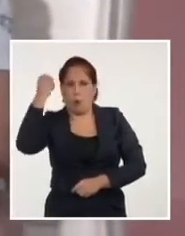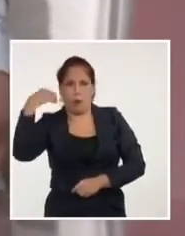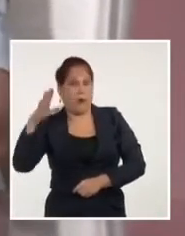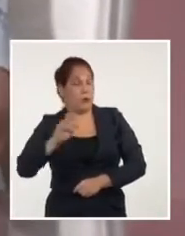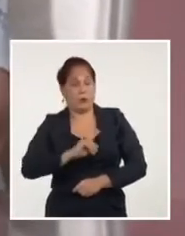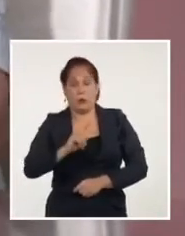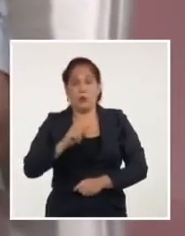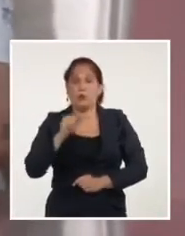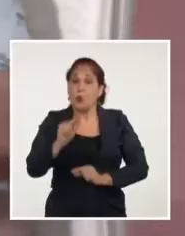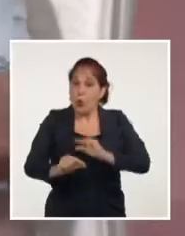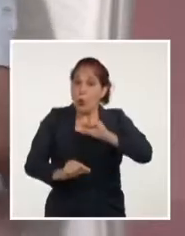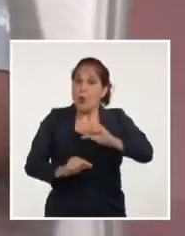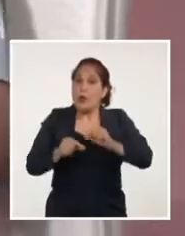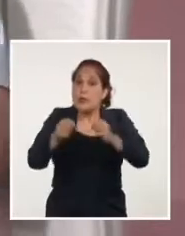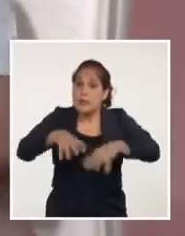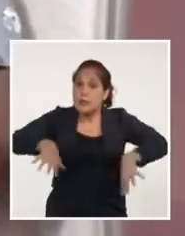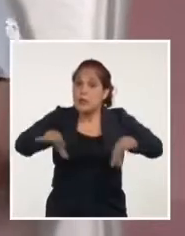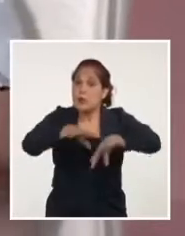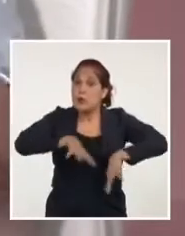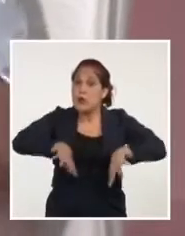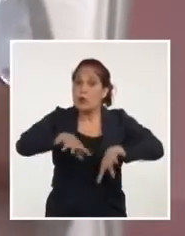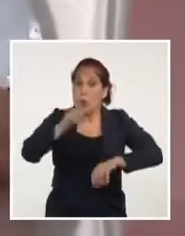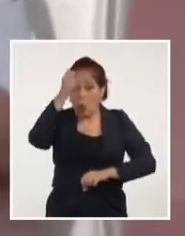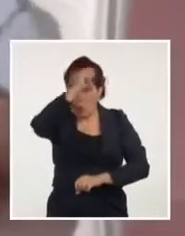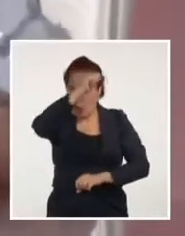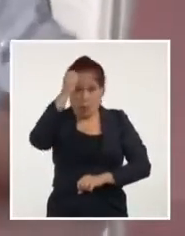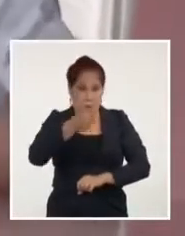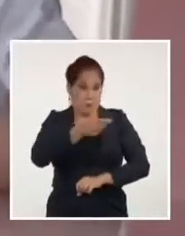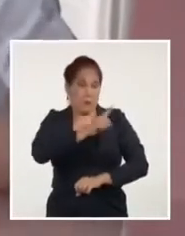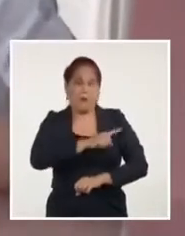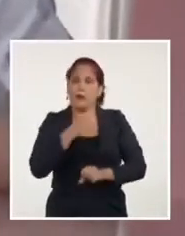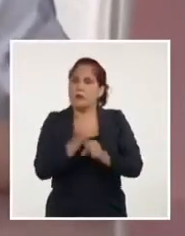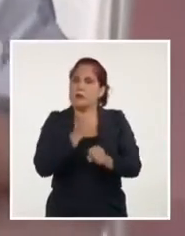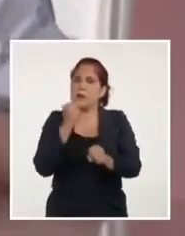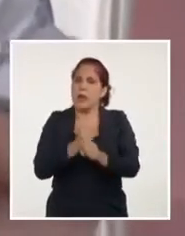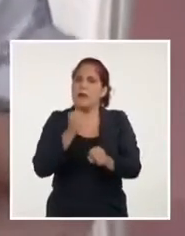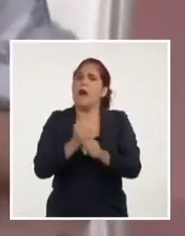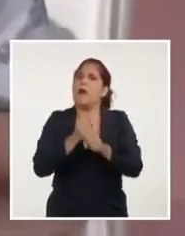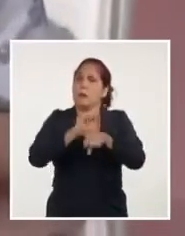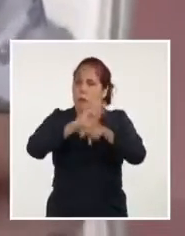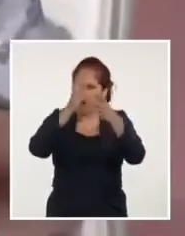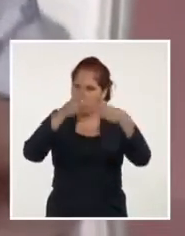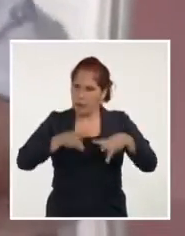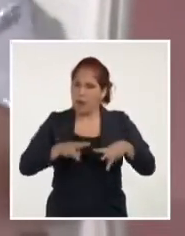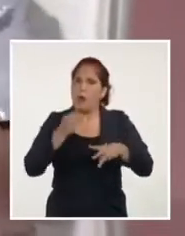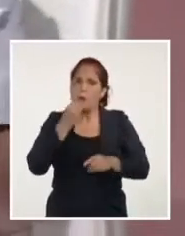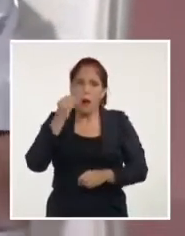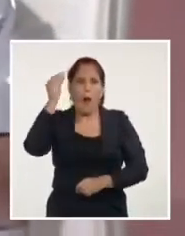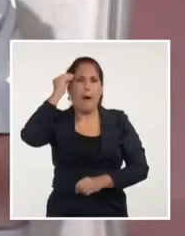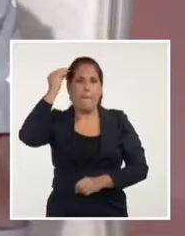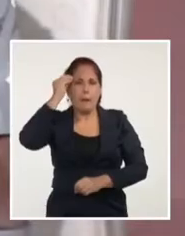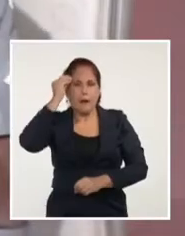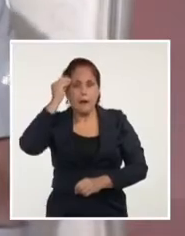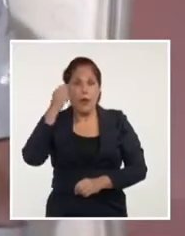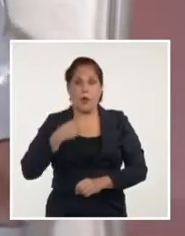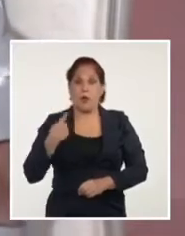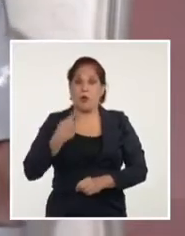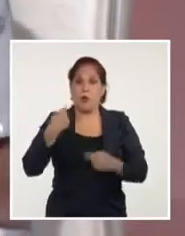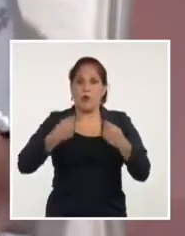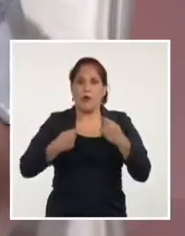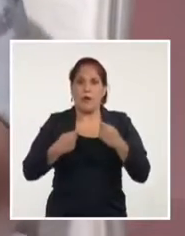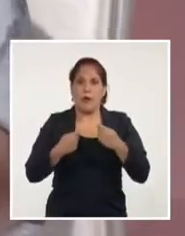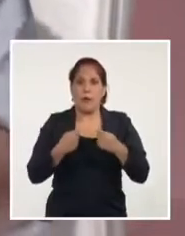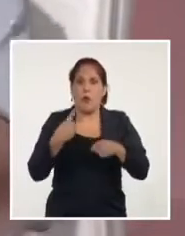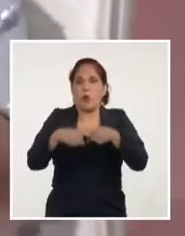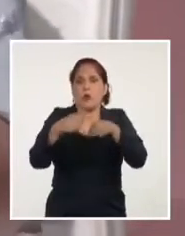nos tiene que enseñar a trabajar con esos artefactos, pero también a buscar en nuestros recursos